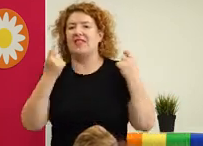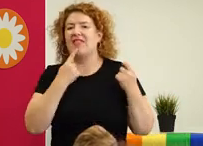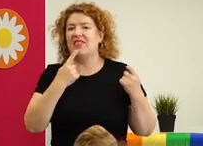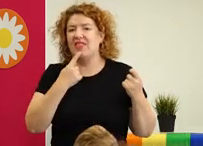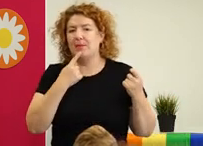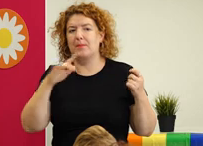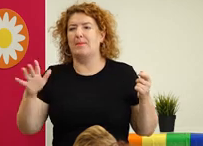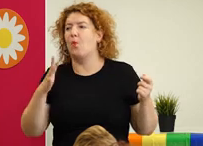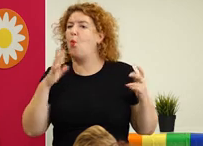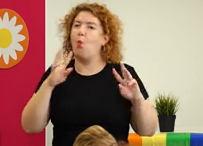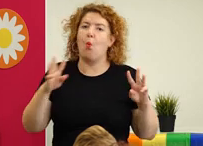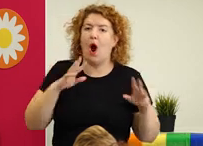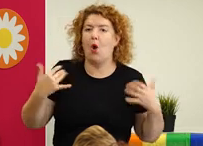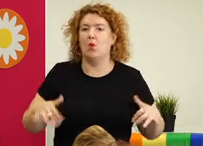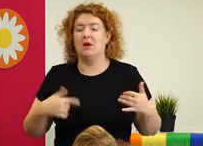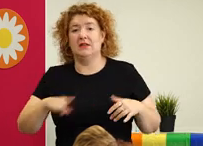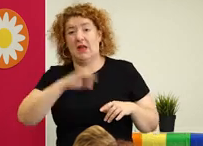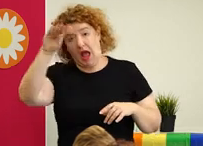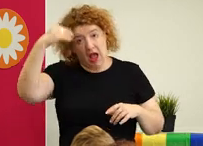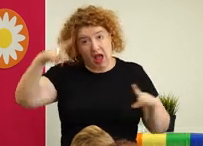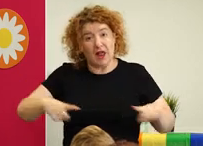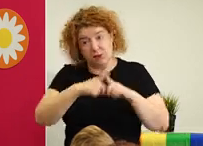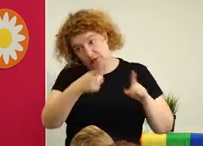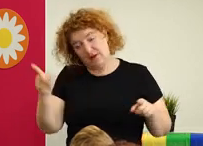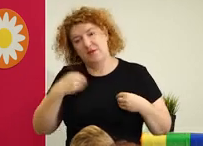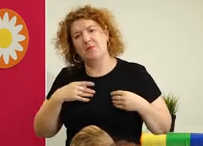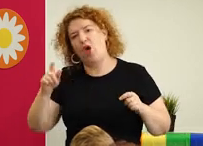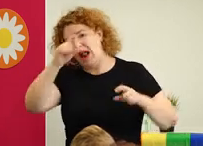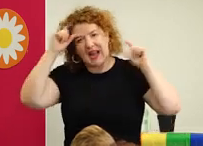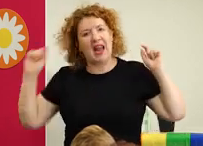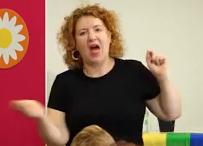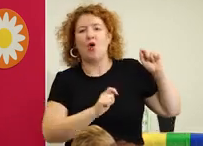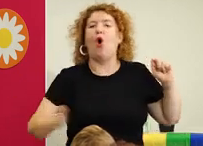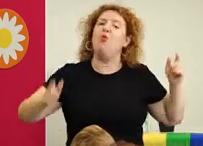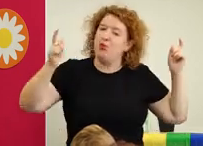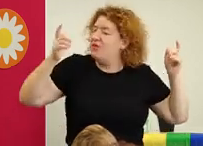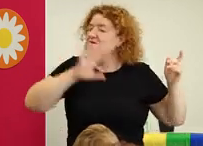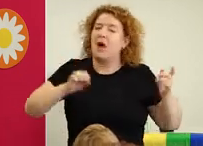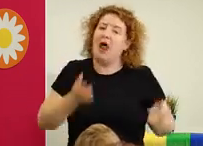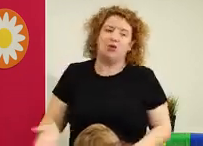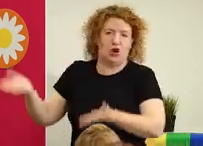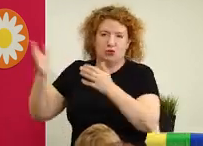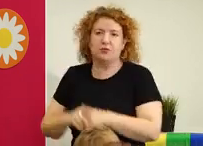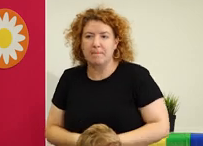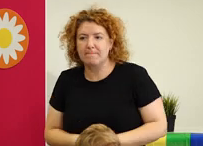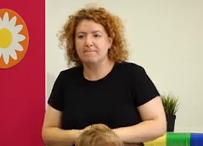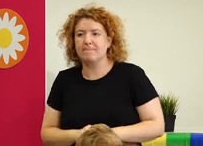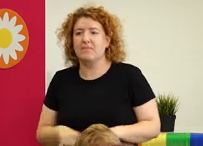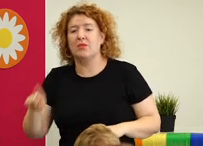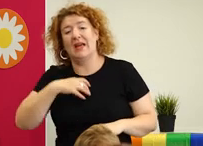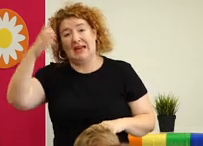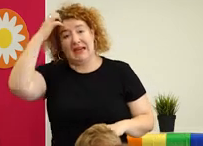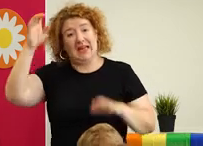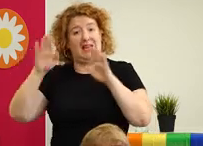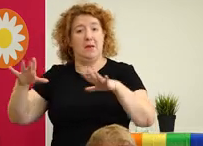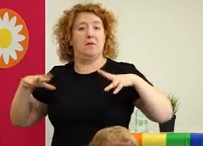pues eso, ¿no? Si tanto te gusta Arabia Saudí, vete a vivir allí. Pero luego si va Rafa Nadal de embajador, nos parece fantástico y maravilloso, o si tenemos un emérito que está ahí